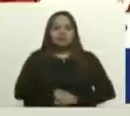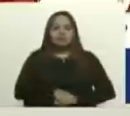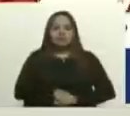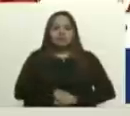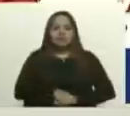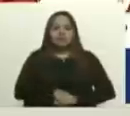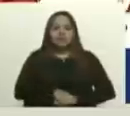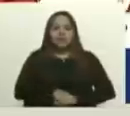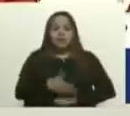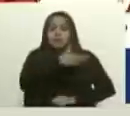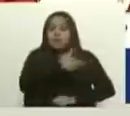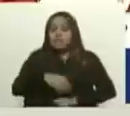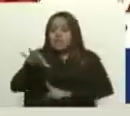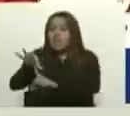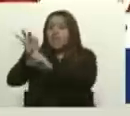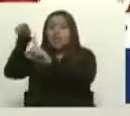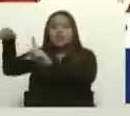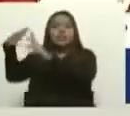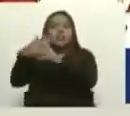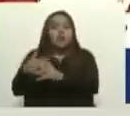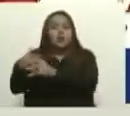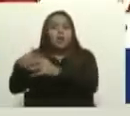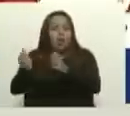Presidente de ellos en nuestro país.